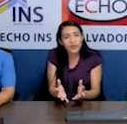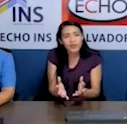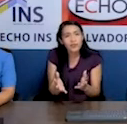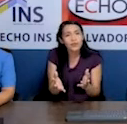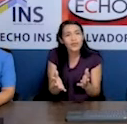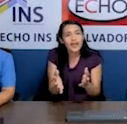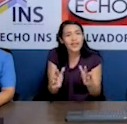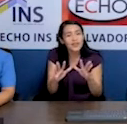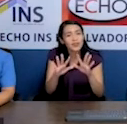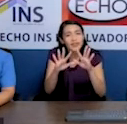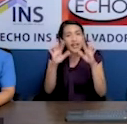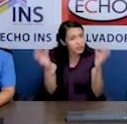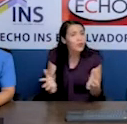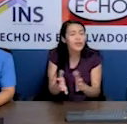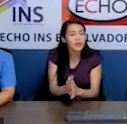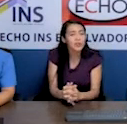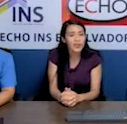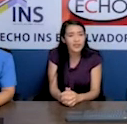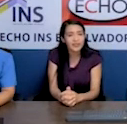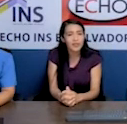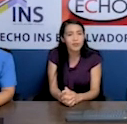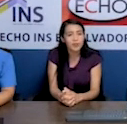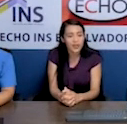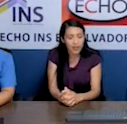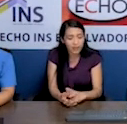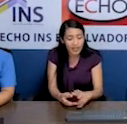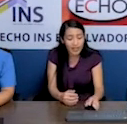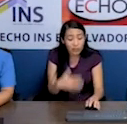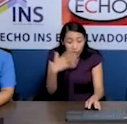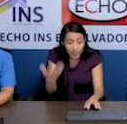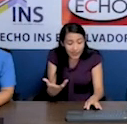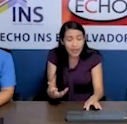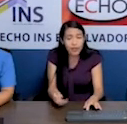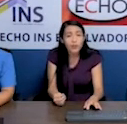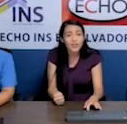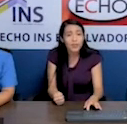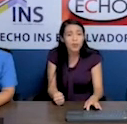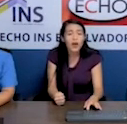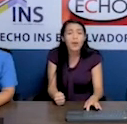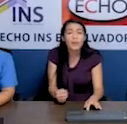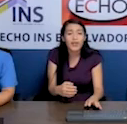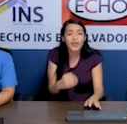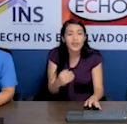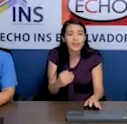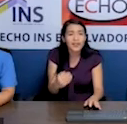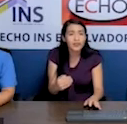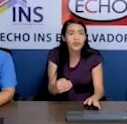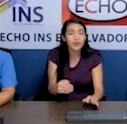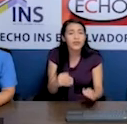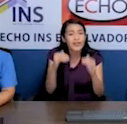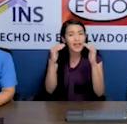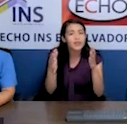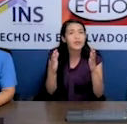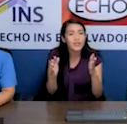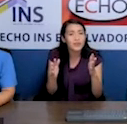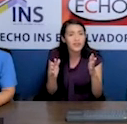Estos cuadros abdominales en donde tantos órganos pueden estar involucrados nos retan como equipo a poder ir